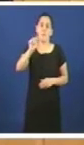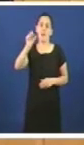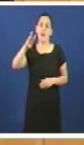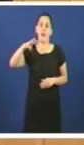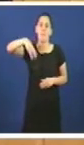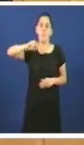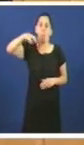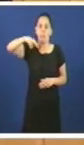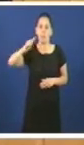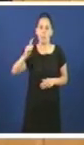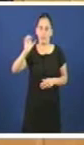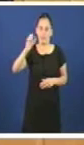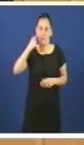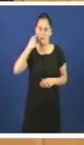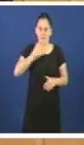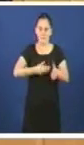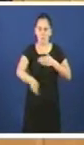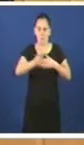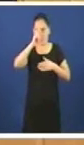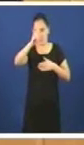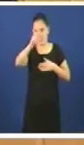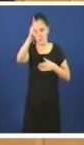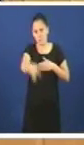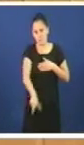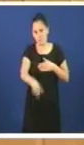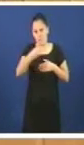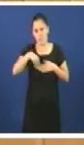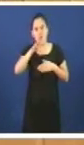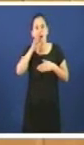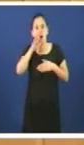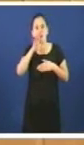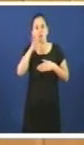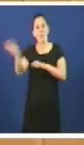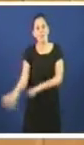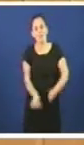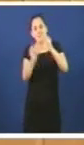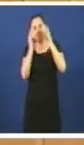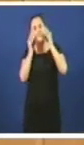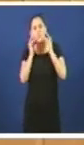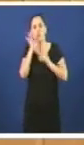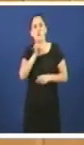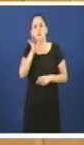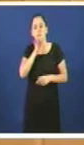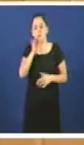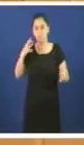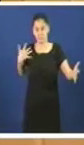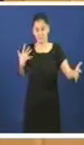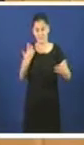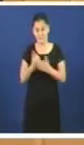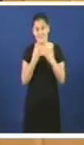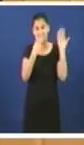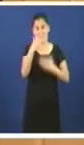un futuro tengan algo más de respeto por la figura del insigne patriota gallego en hay de 75 años a post